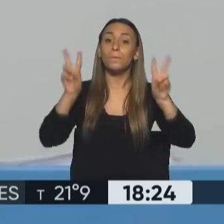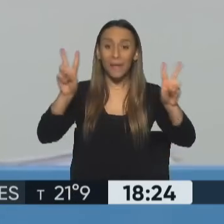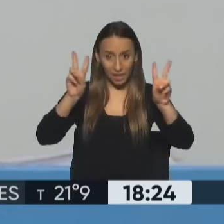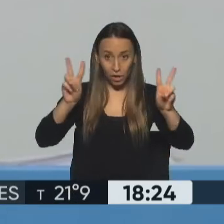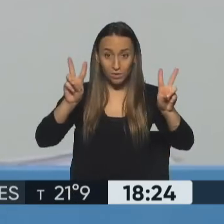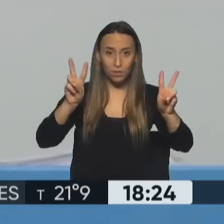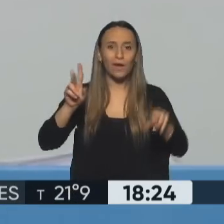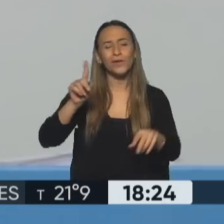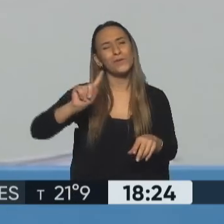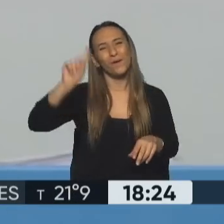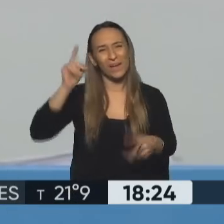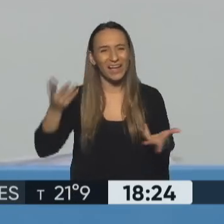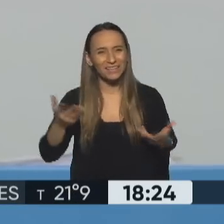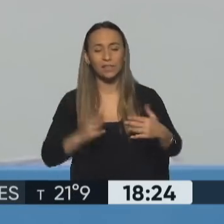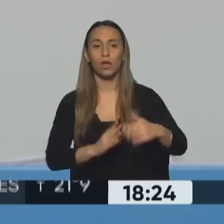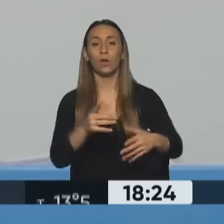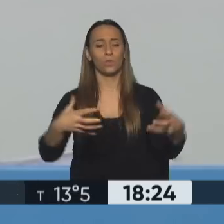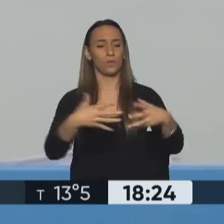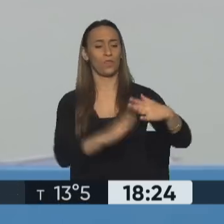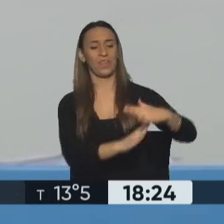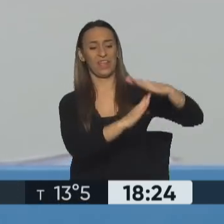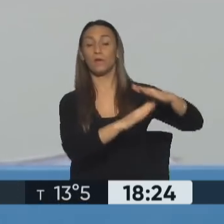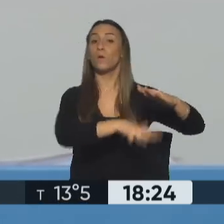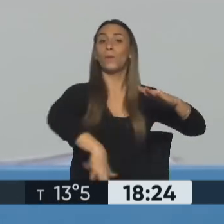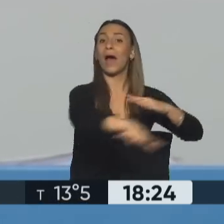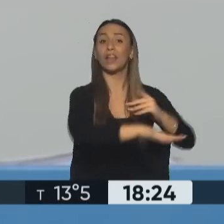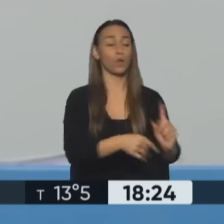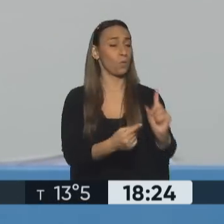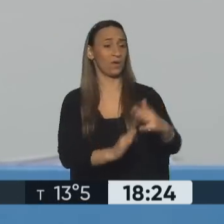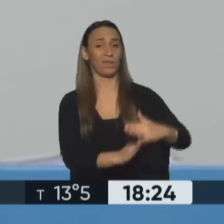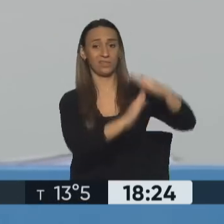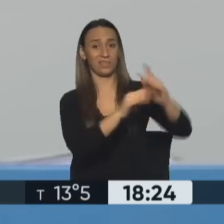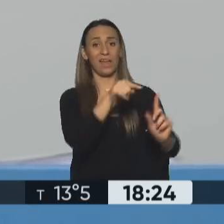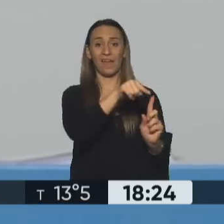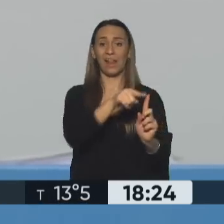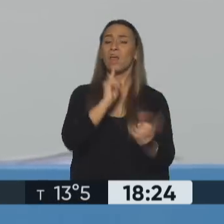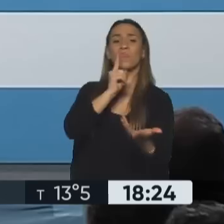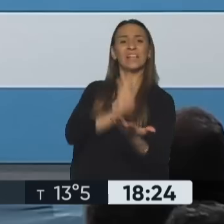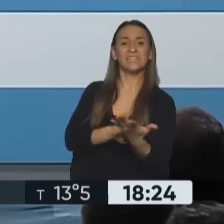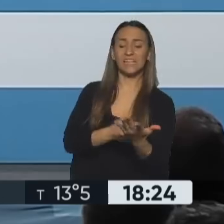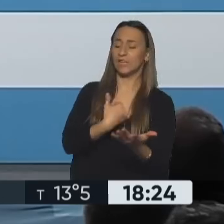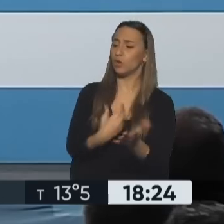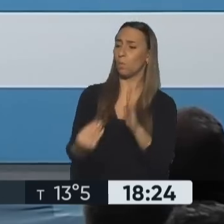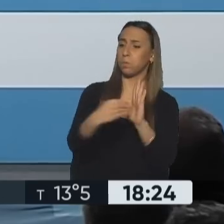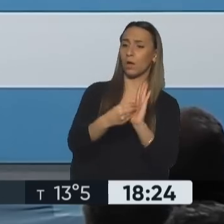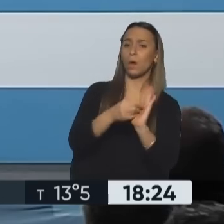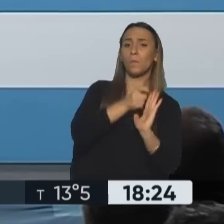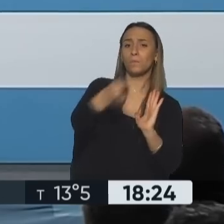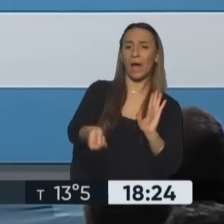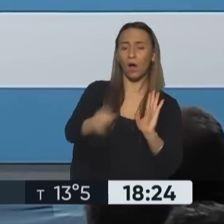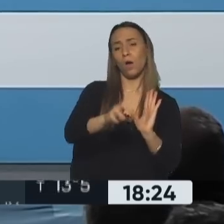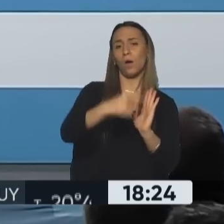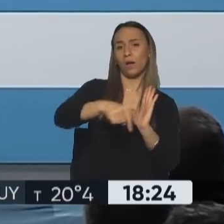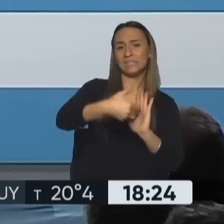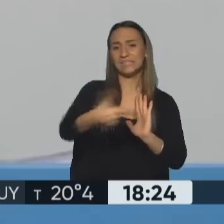no es depender de un dirigente barrial para que me dé el alta y la baja, no, y sobre todo las